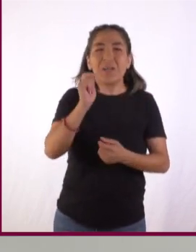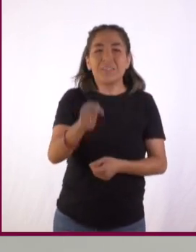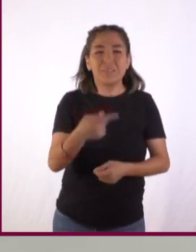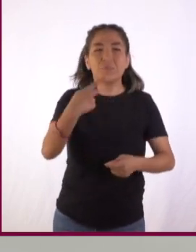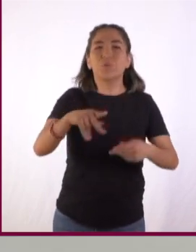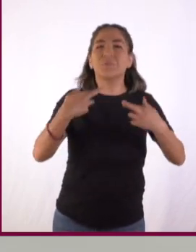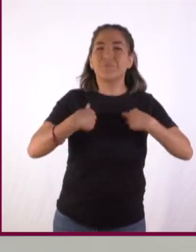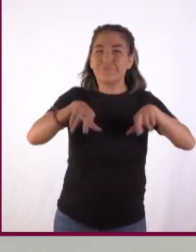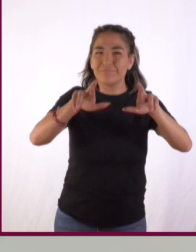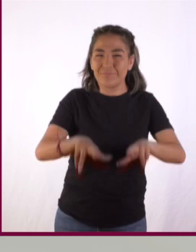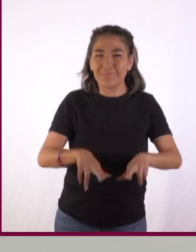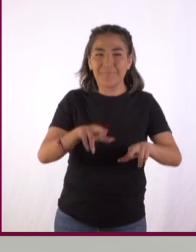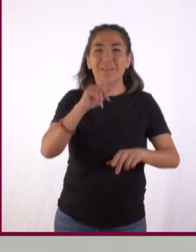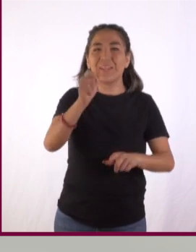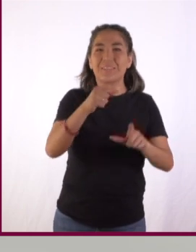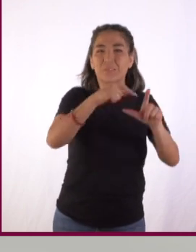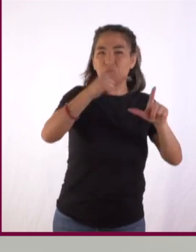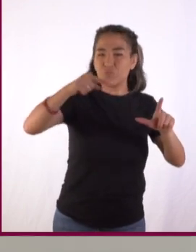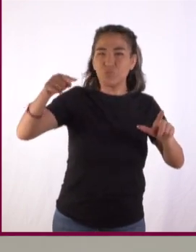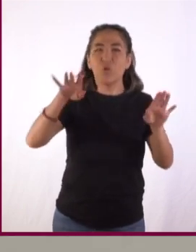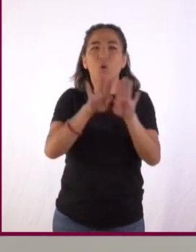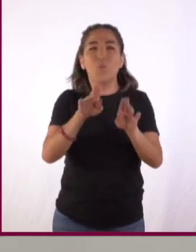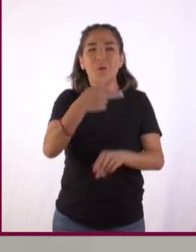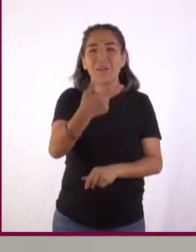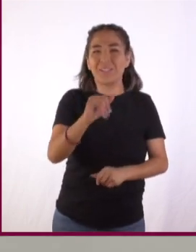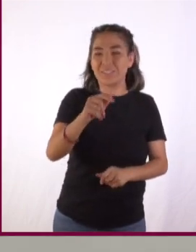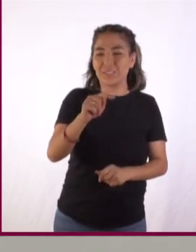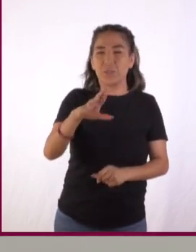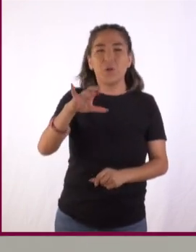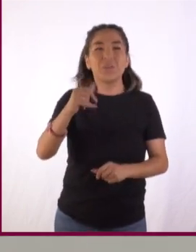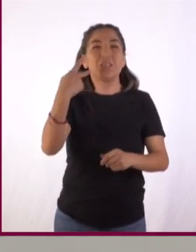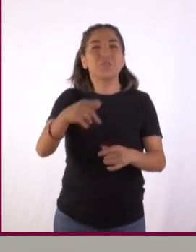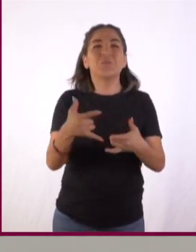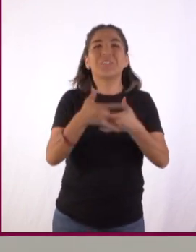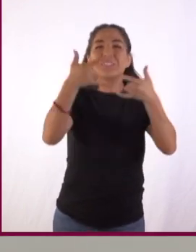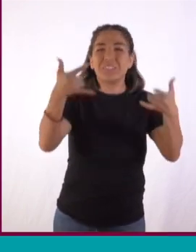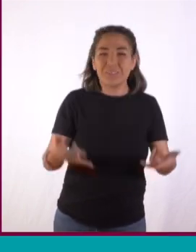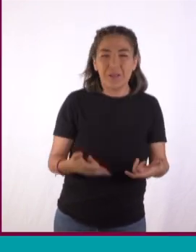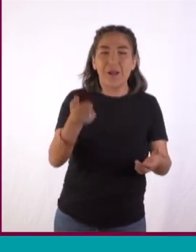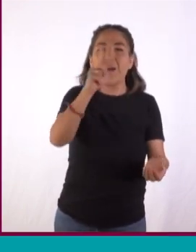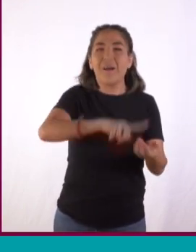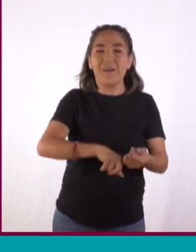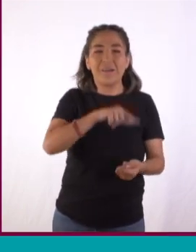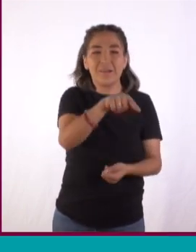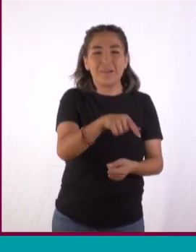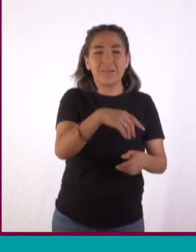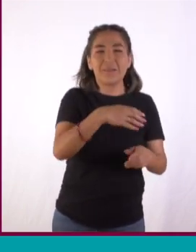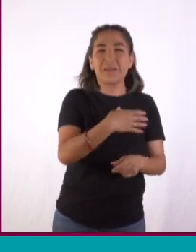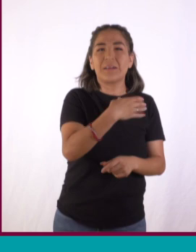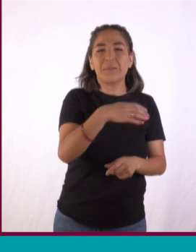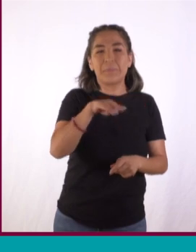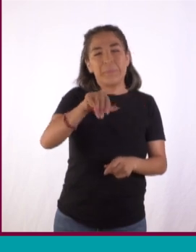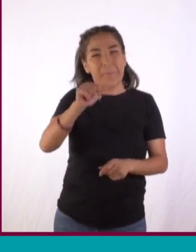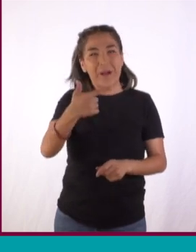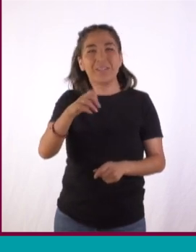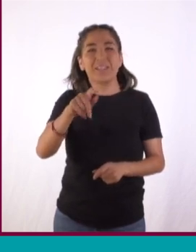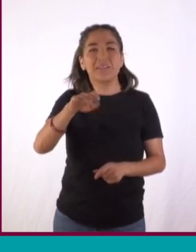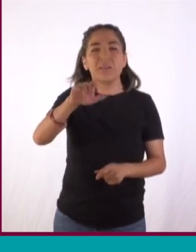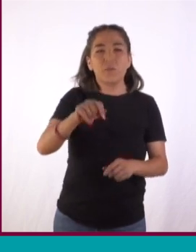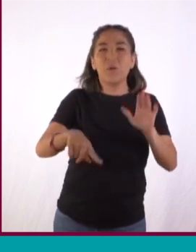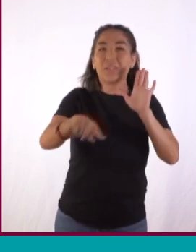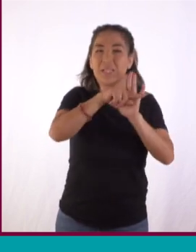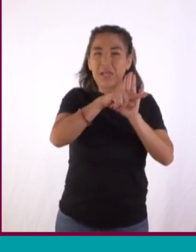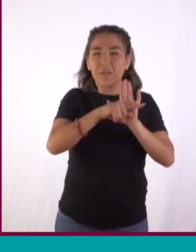de la izquierda es la representación gráfica de esta historia en el material. Si luego se le aplica un campo